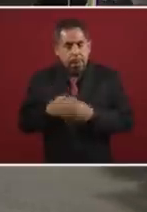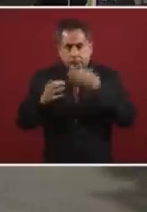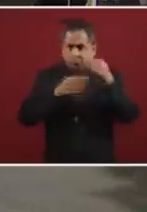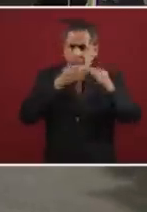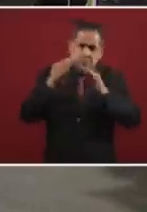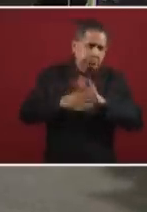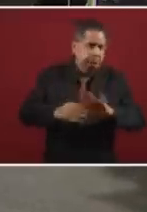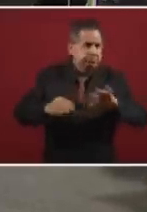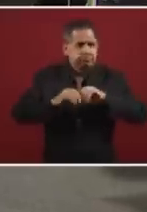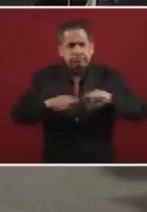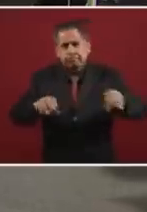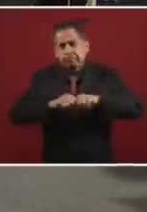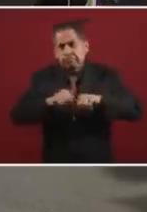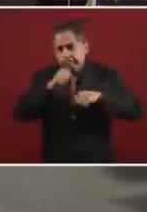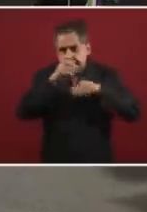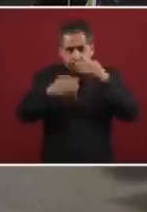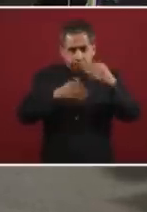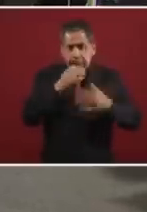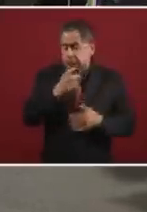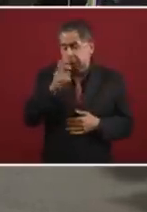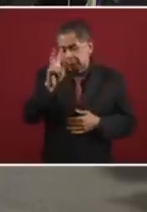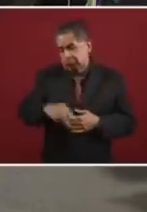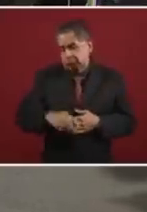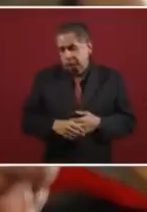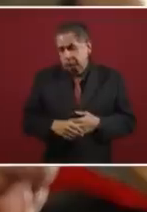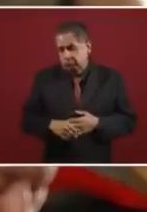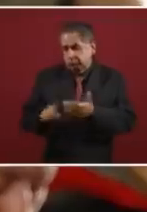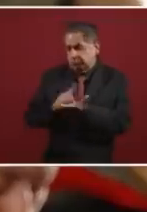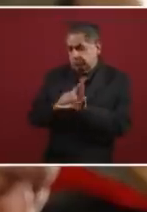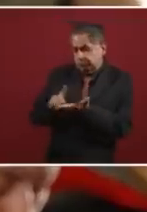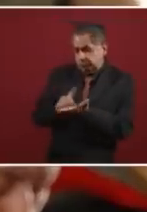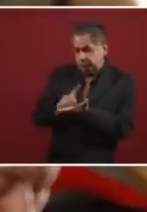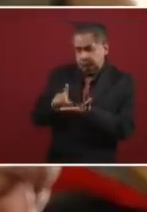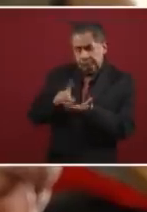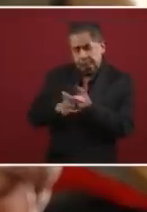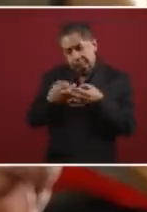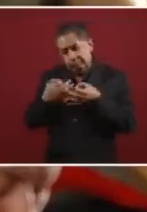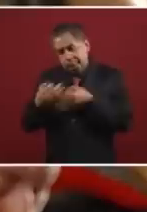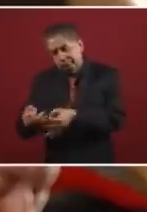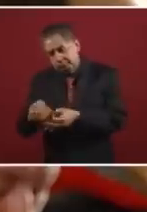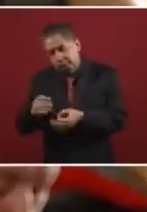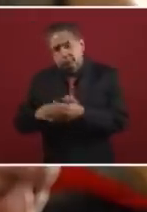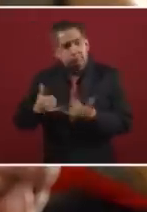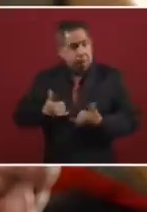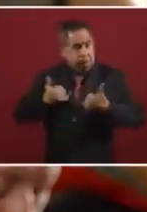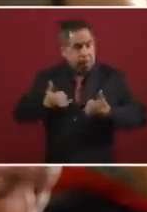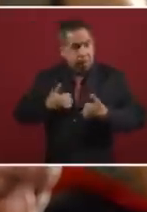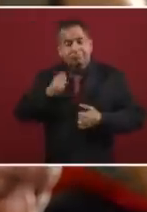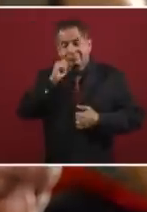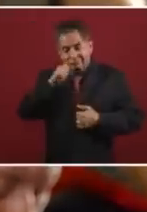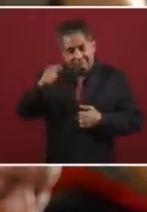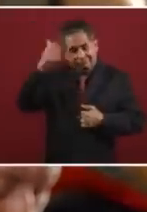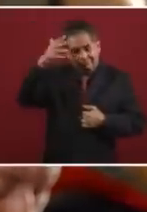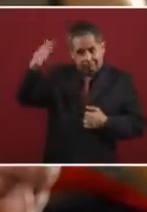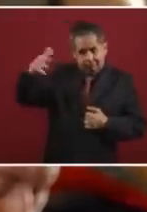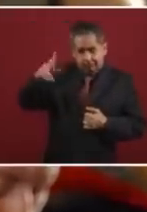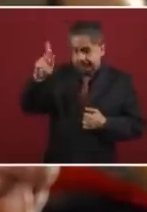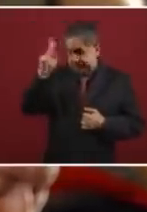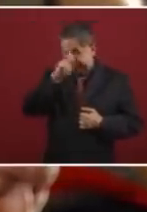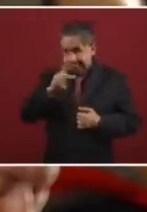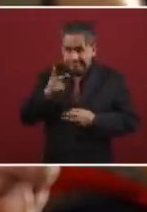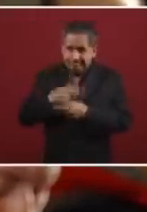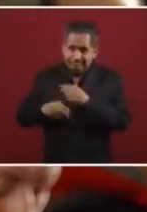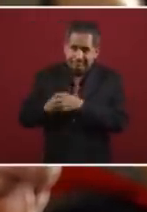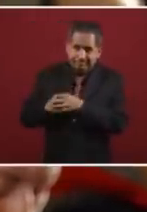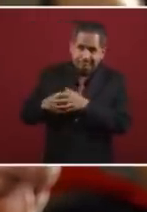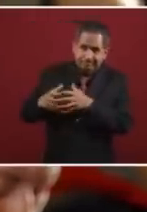necesaria porque la droga drogadicción no solo en jóvenes sino también en adultos es crítica y va en aumento